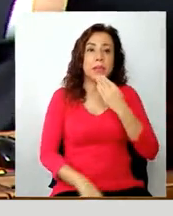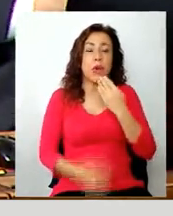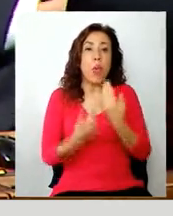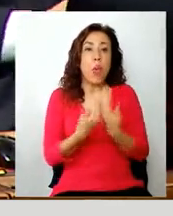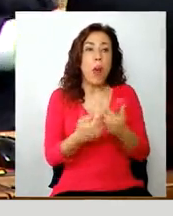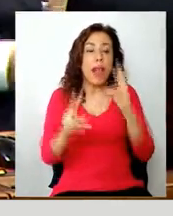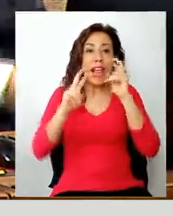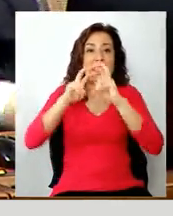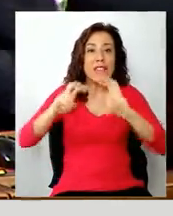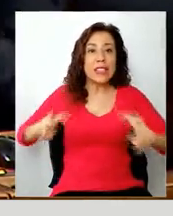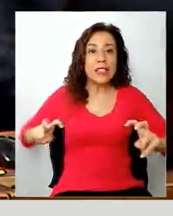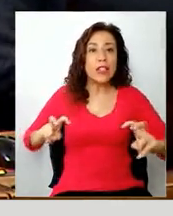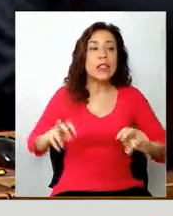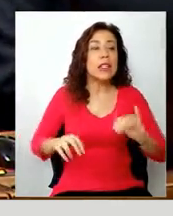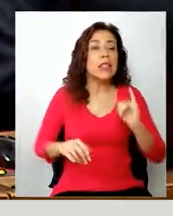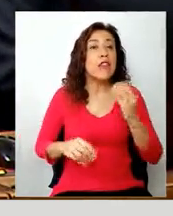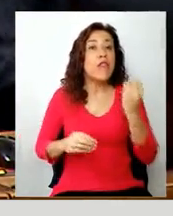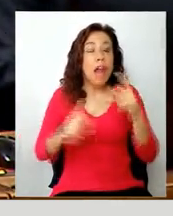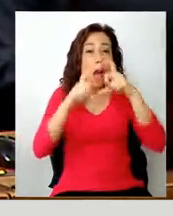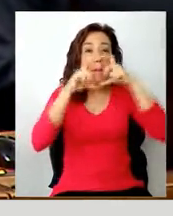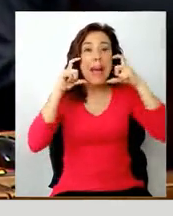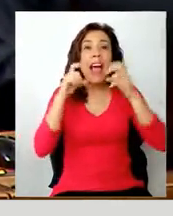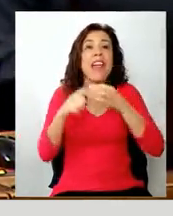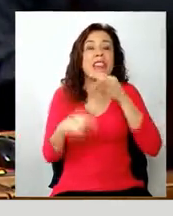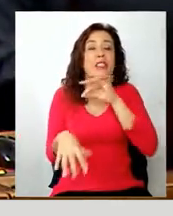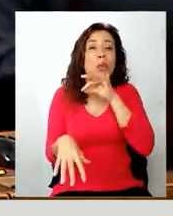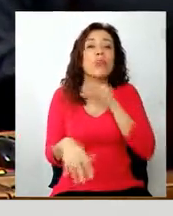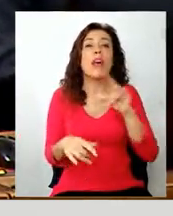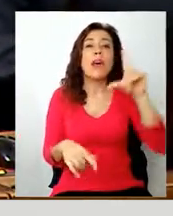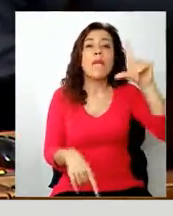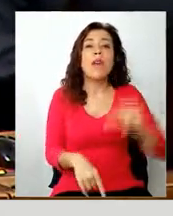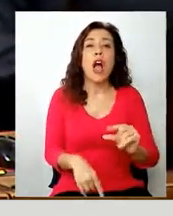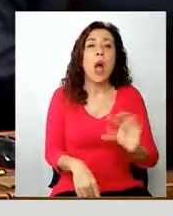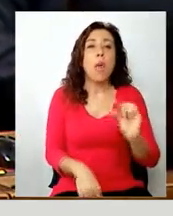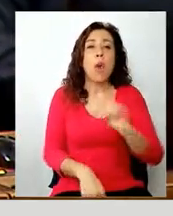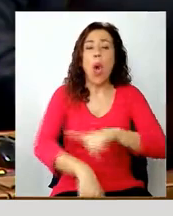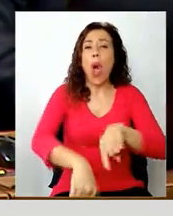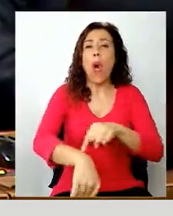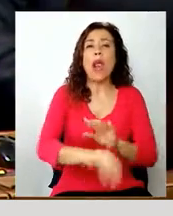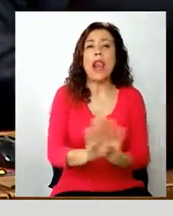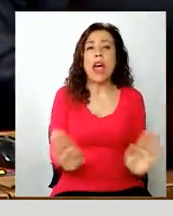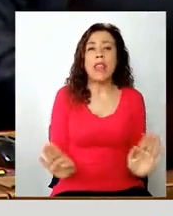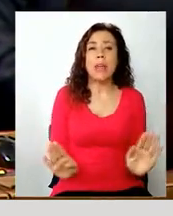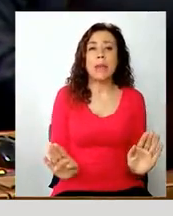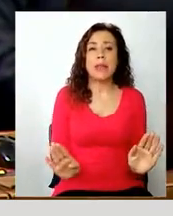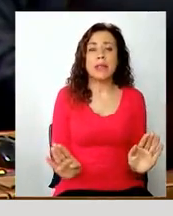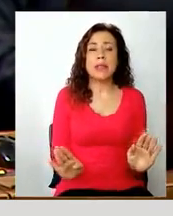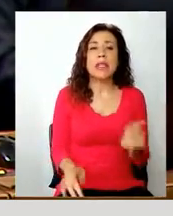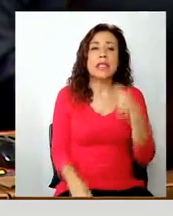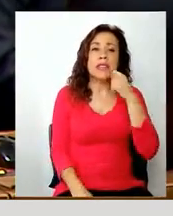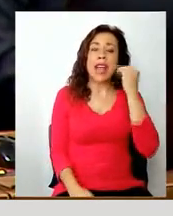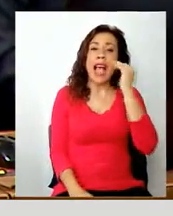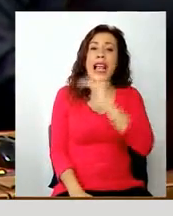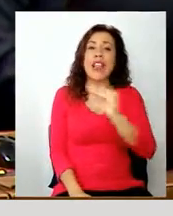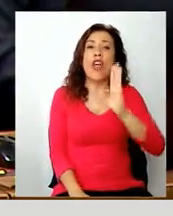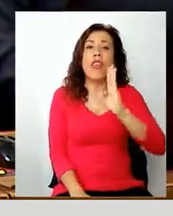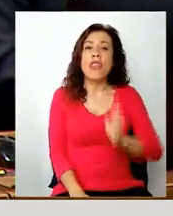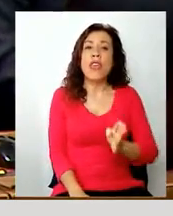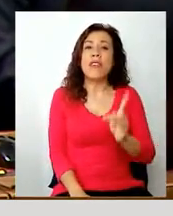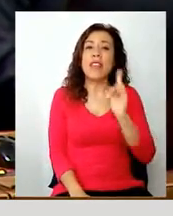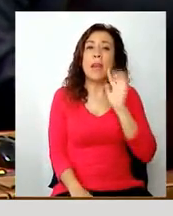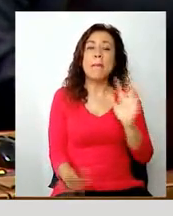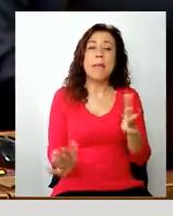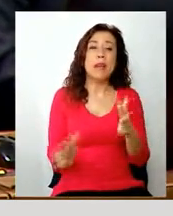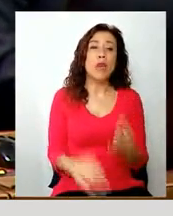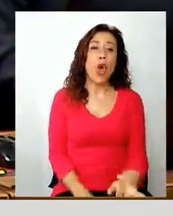efectividad de las mascarillas señala que su utilidad se reduce a unas pocas horas esto implica que los niños deberían llevar en promedio al menos cuatro